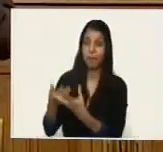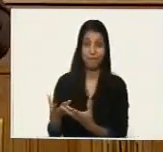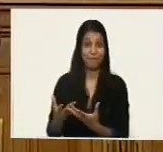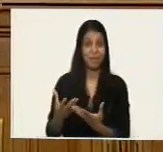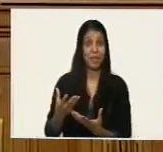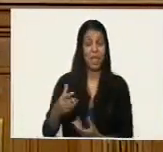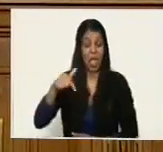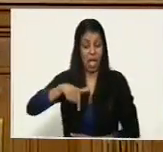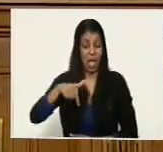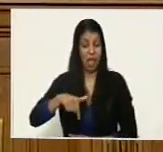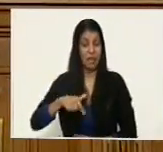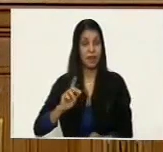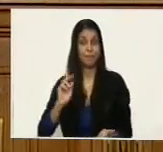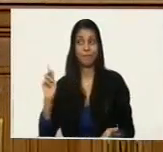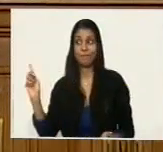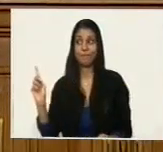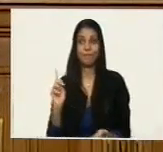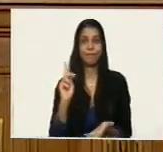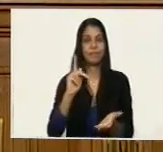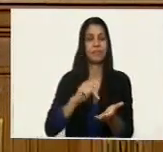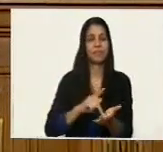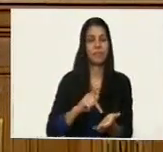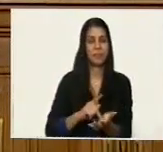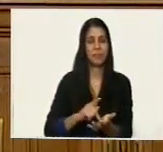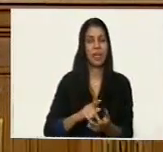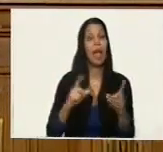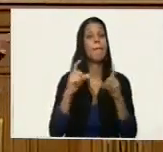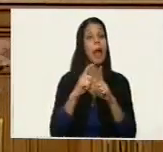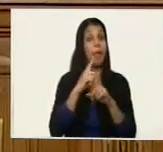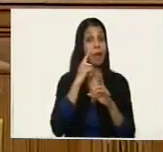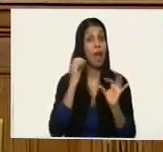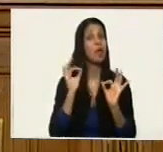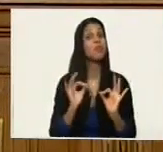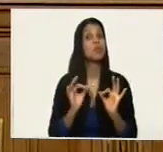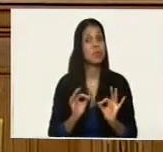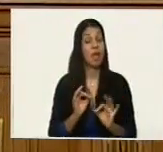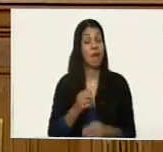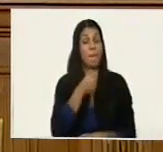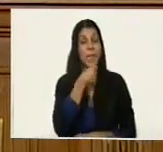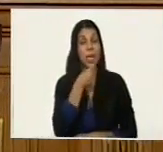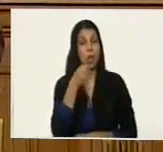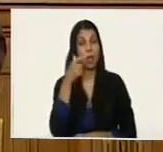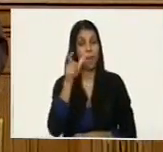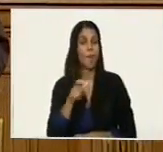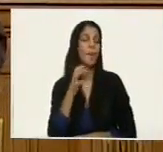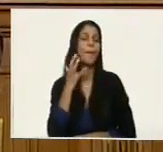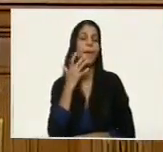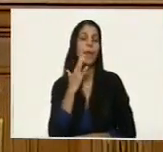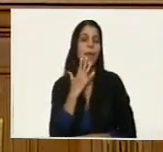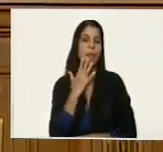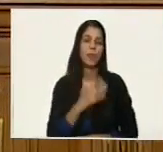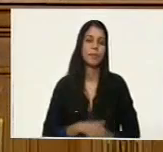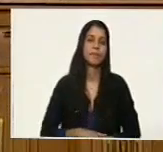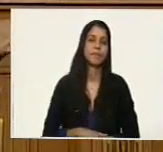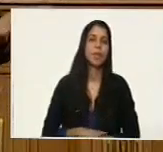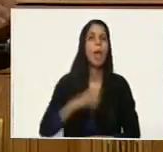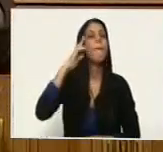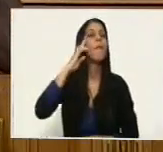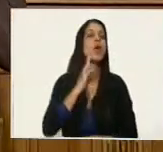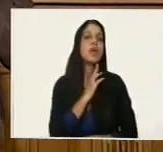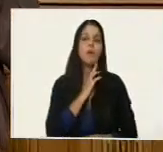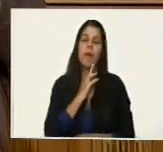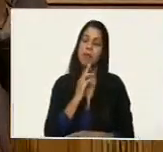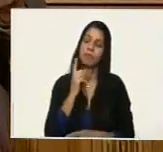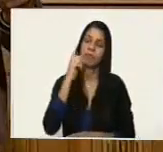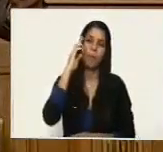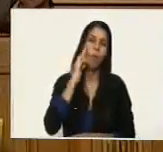un señor, compatriota, cuando yo digo de las palabras, y eso tiene que ver con el periodismo, con los Bolívar. Bolívar agarró el Correo del Orinoco